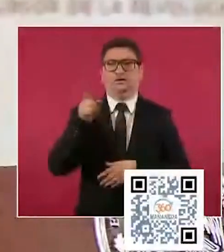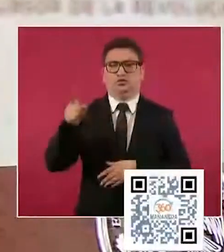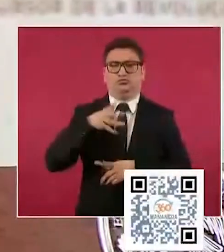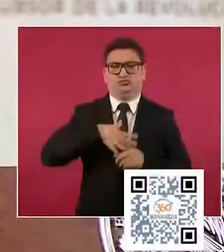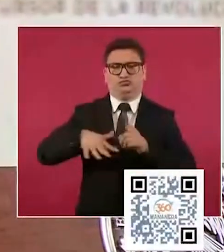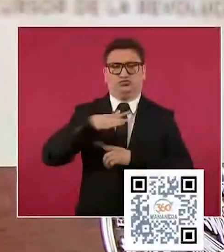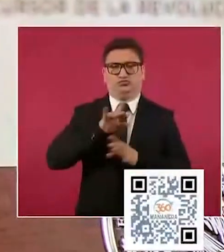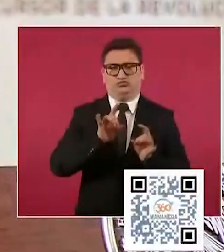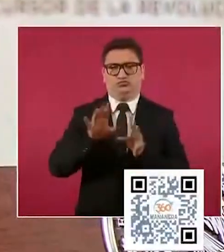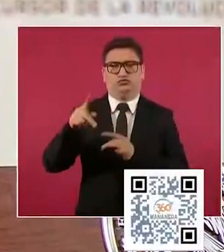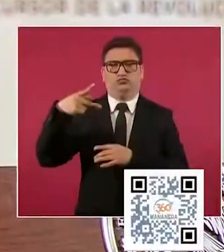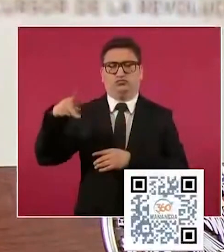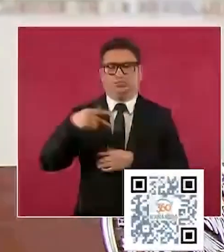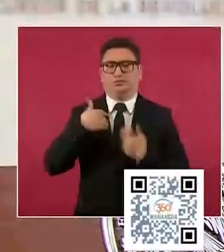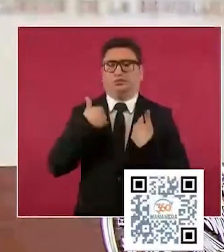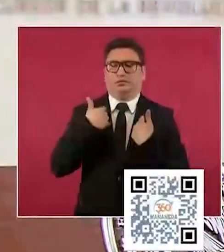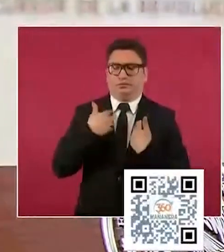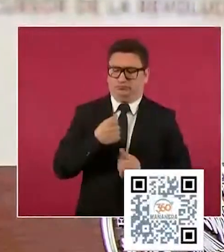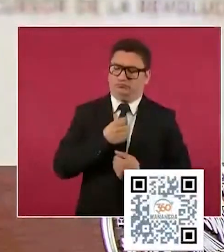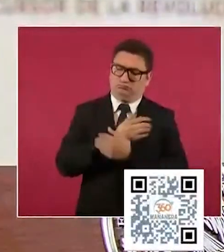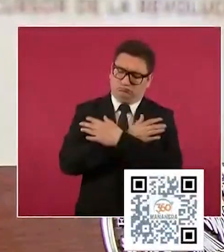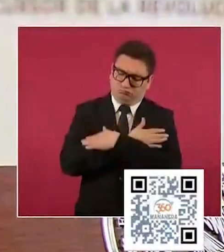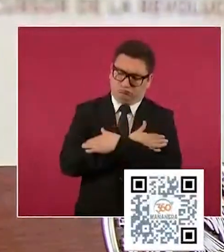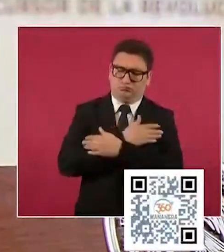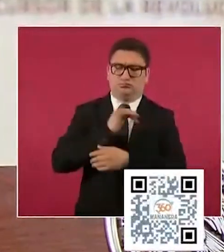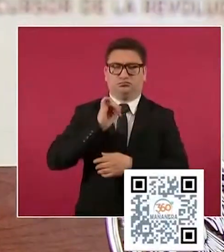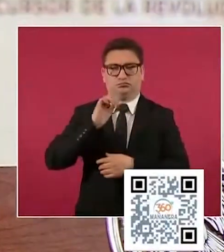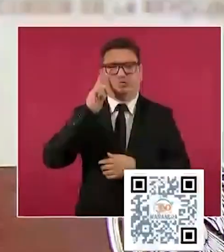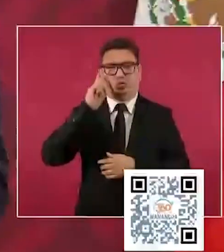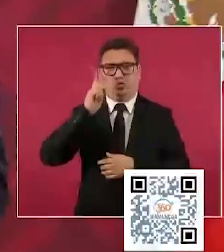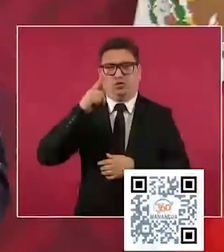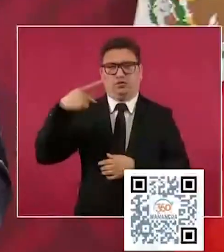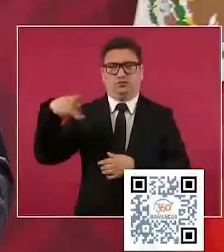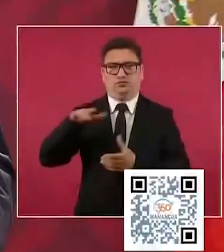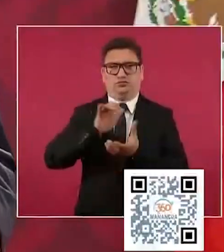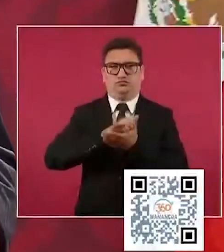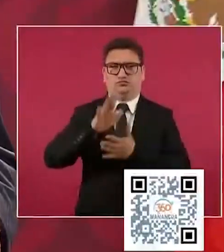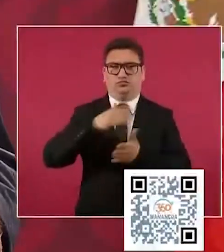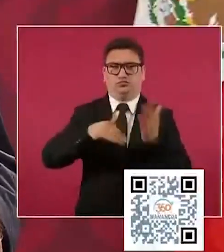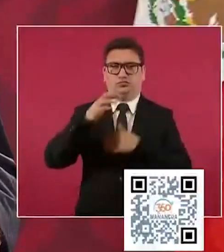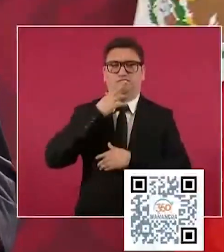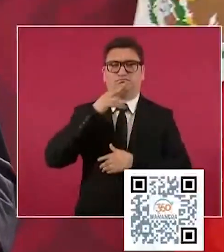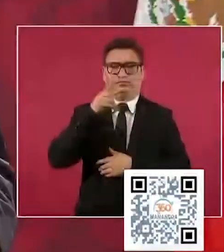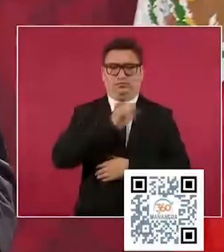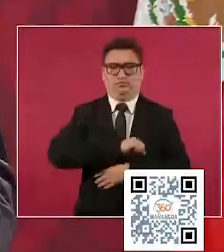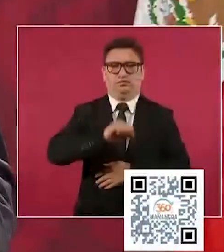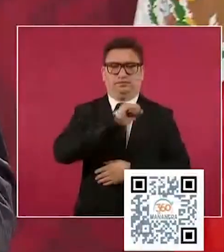propuesto y la abrazamos y deseamos que su esposo se recupere.